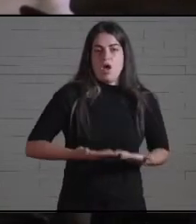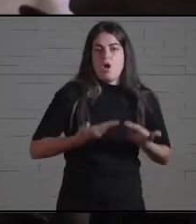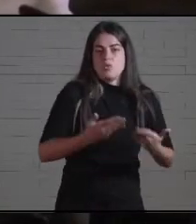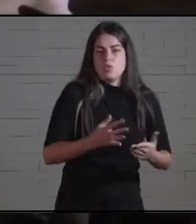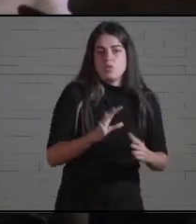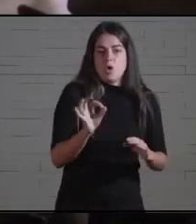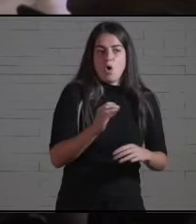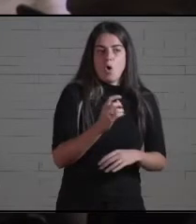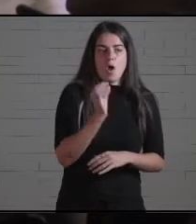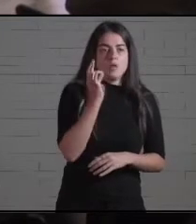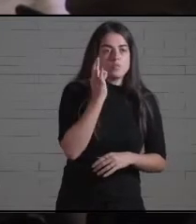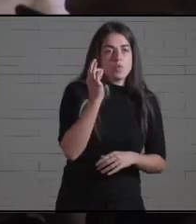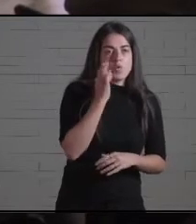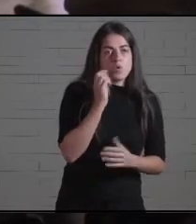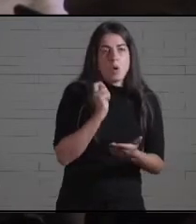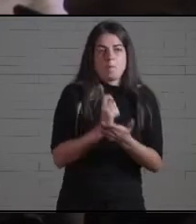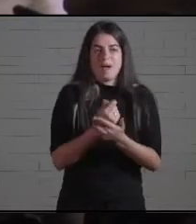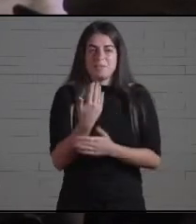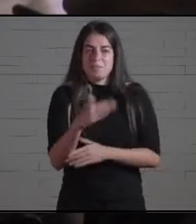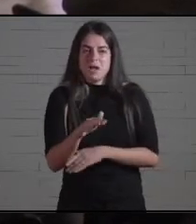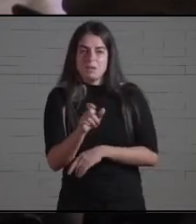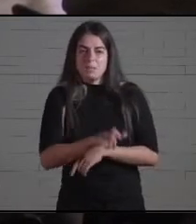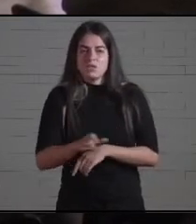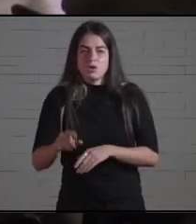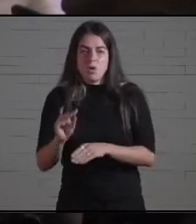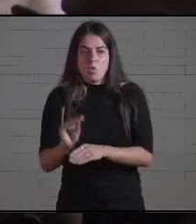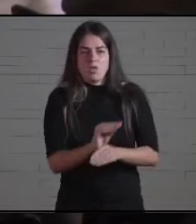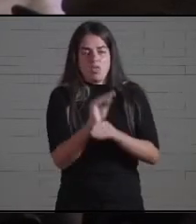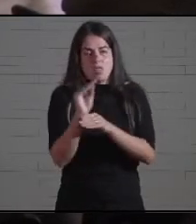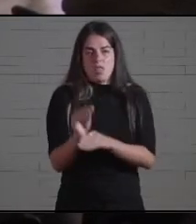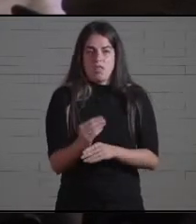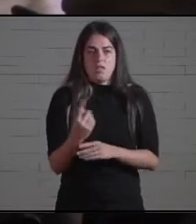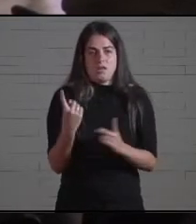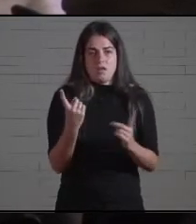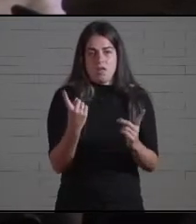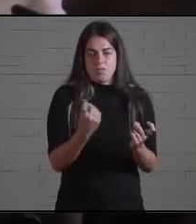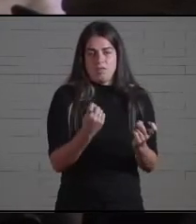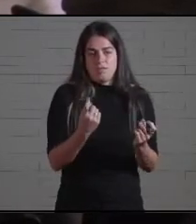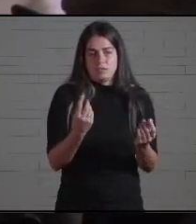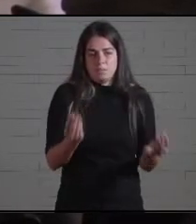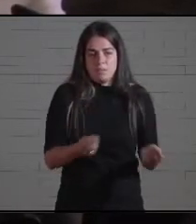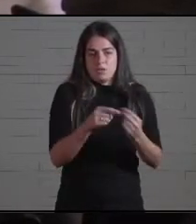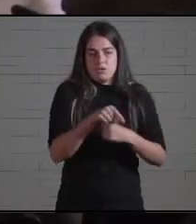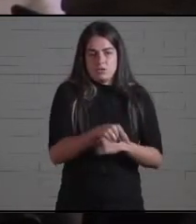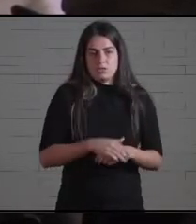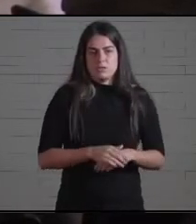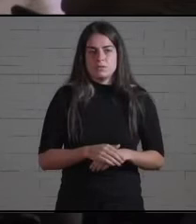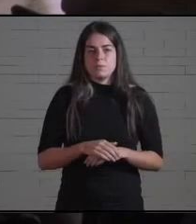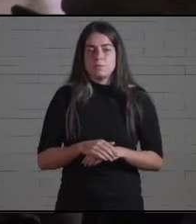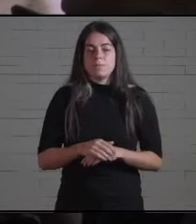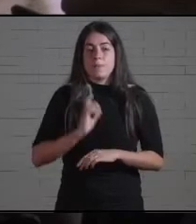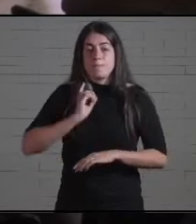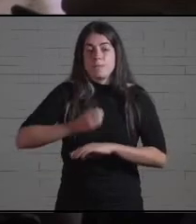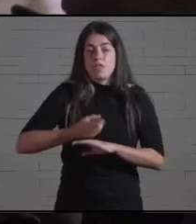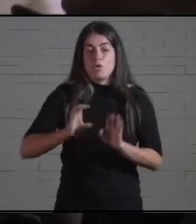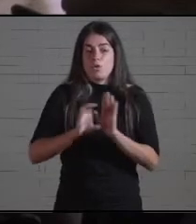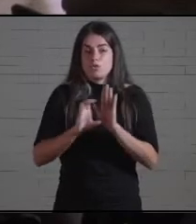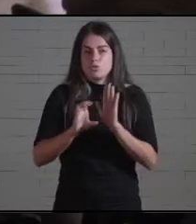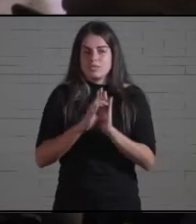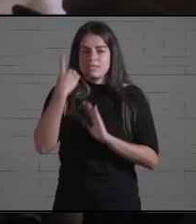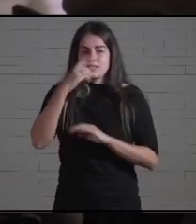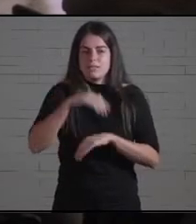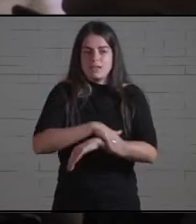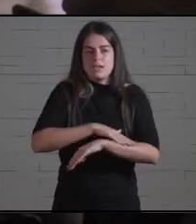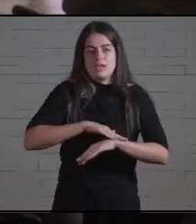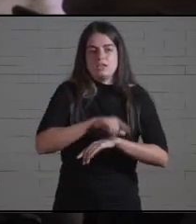pagando inadecuadamente a las cuidadoras. Después, por mandato constitucional, sabemos que el Estado